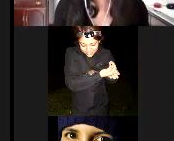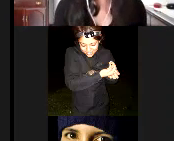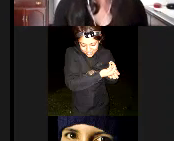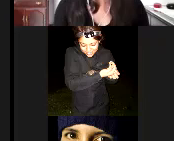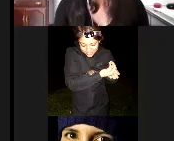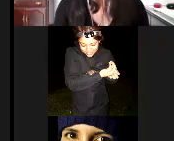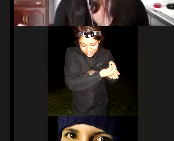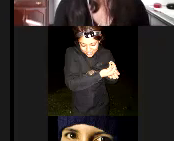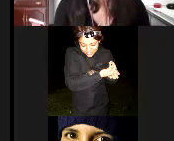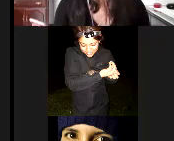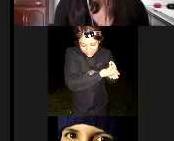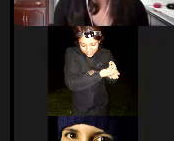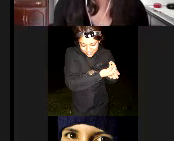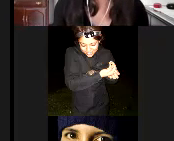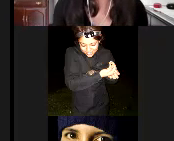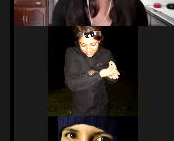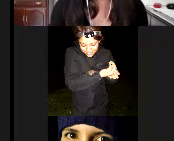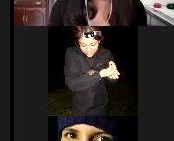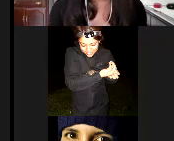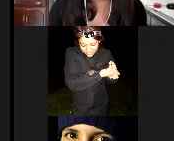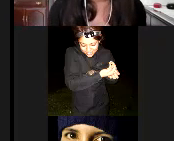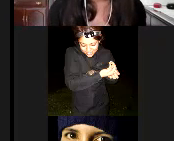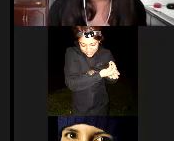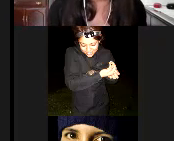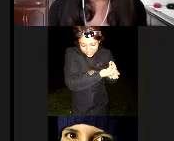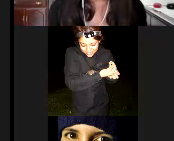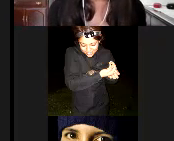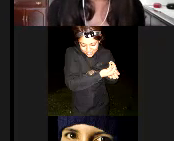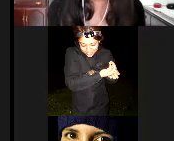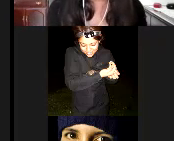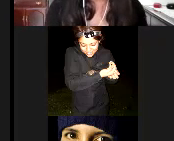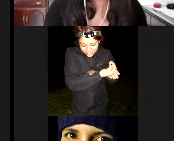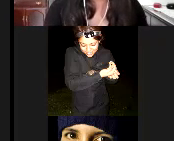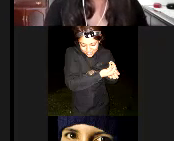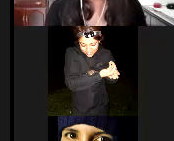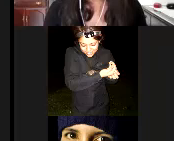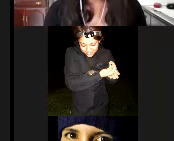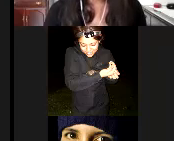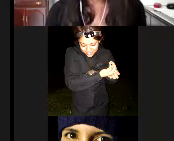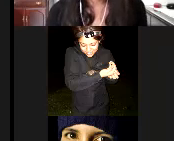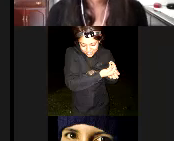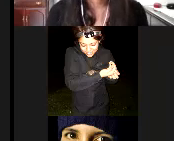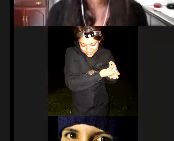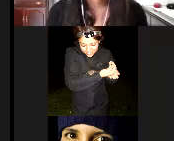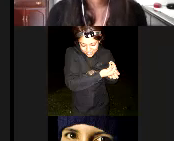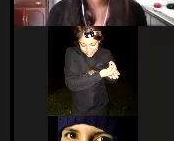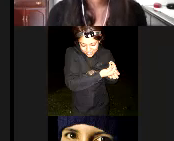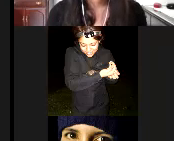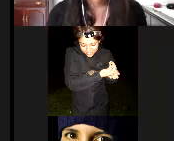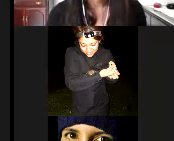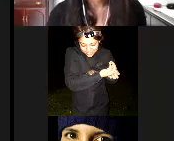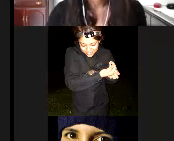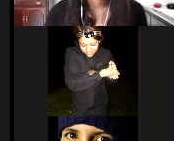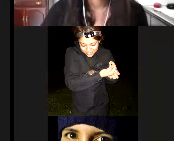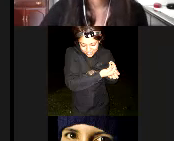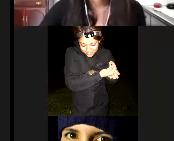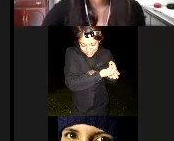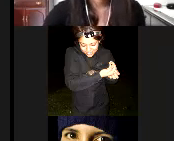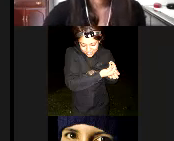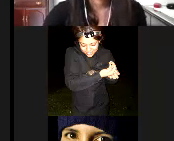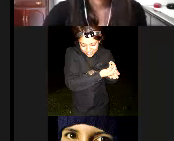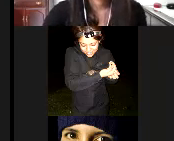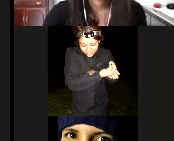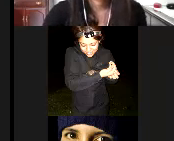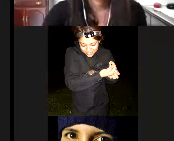en Guatemala, por ejemplo, lleguen a ese nivel para dar alguna solución integral a los lagos?